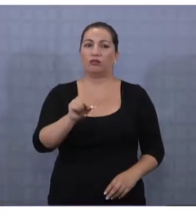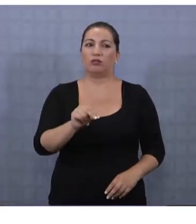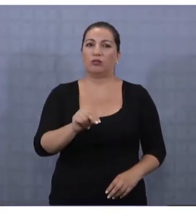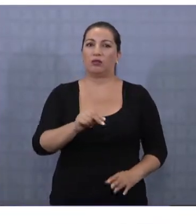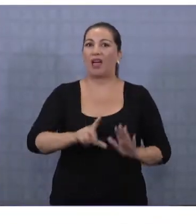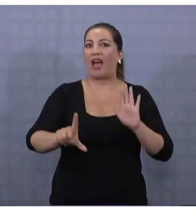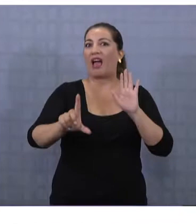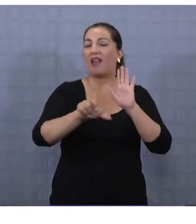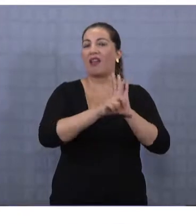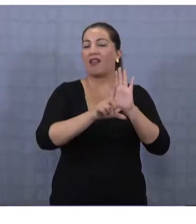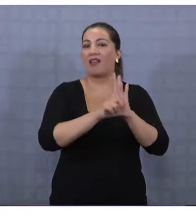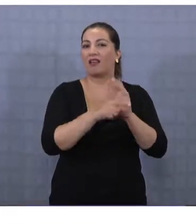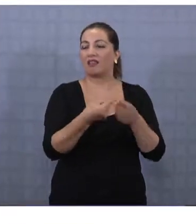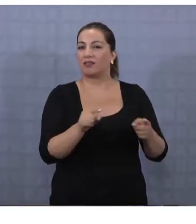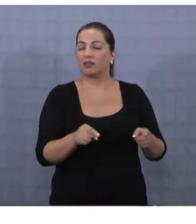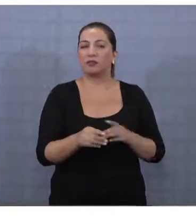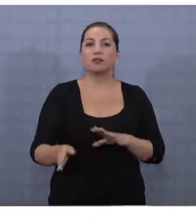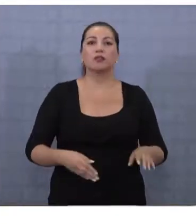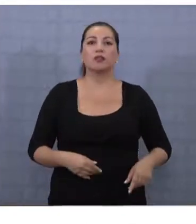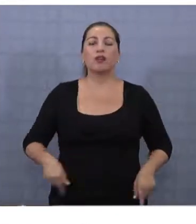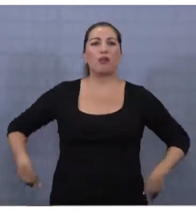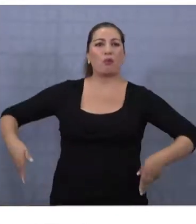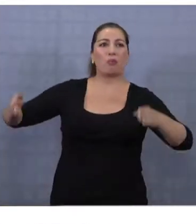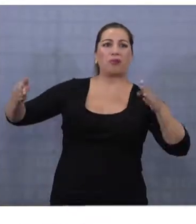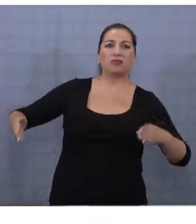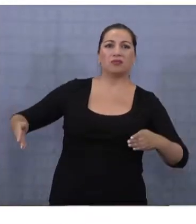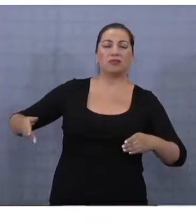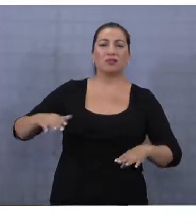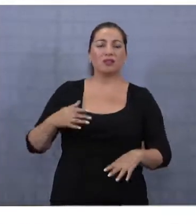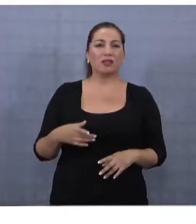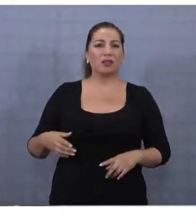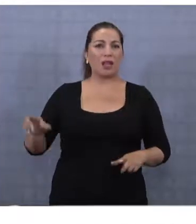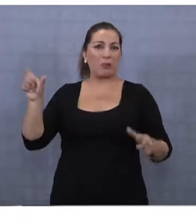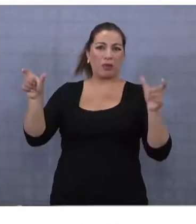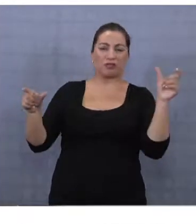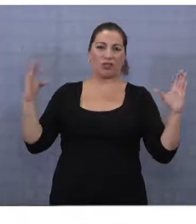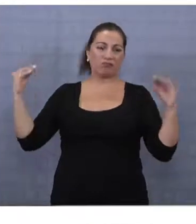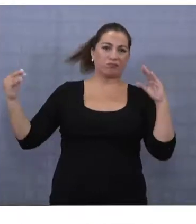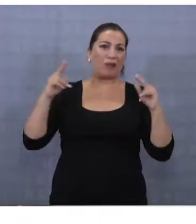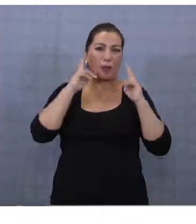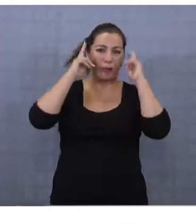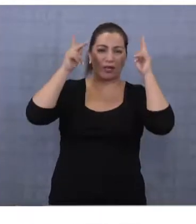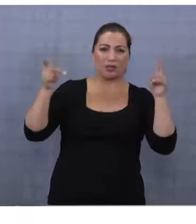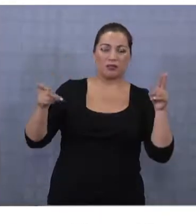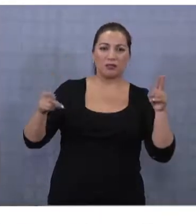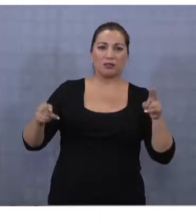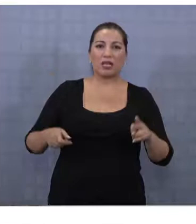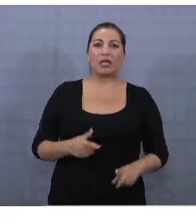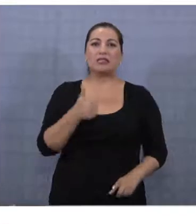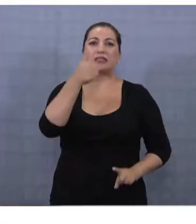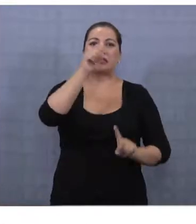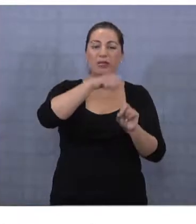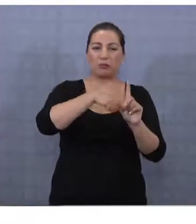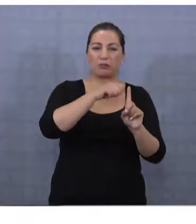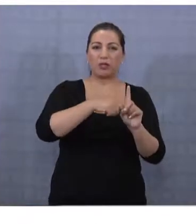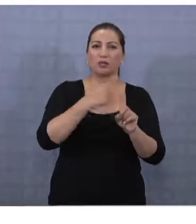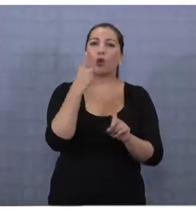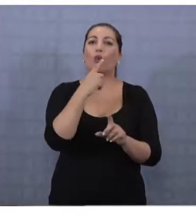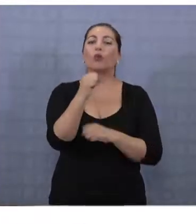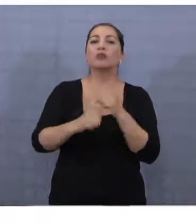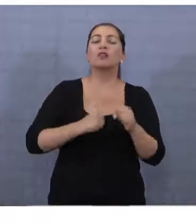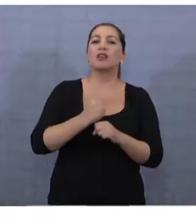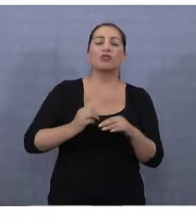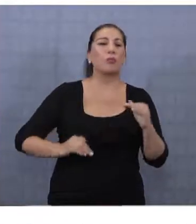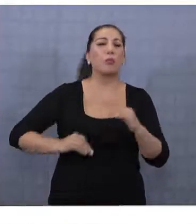acusan leyes de amarre. He escuchado por pasillo que se nos está dejando gente, ya sea seis meses o a un